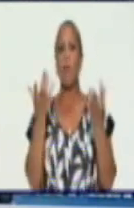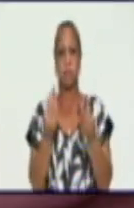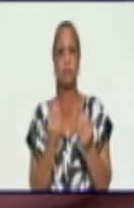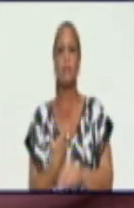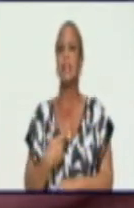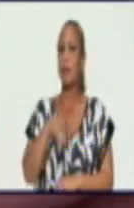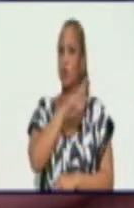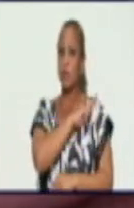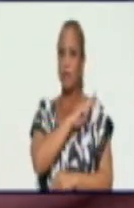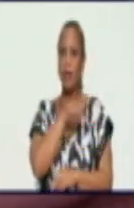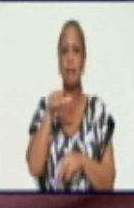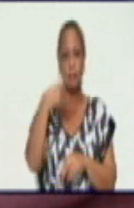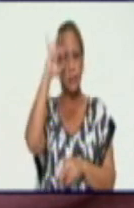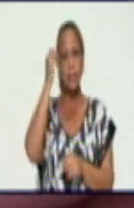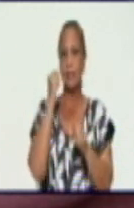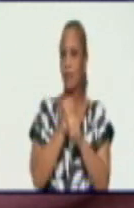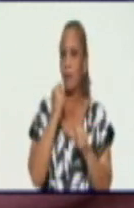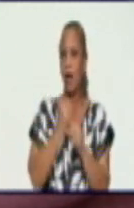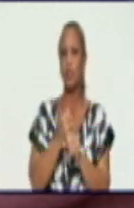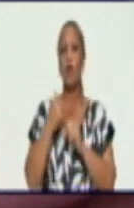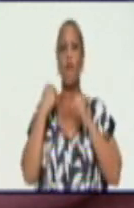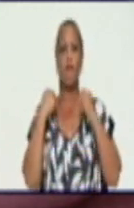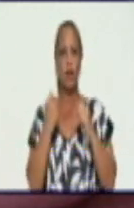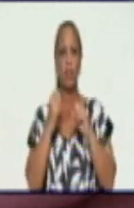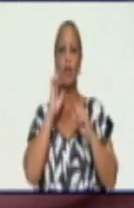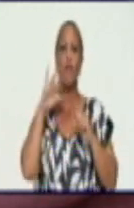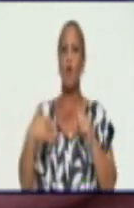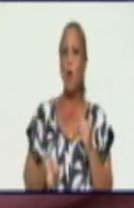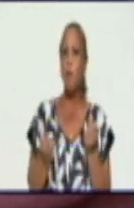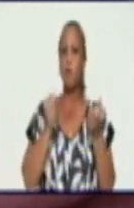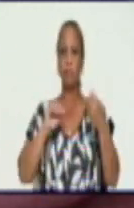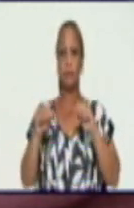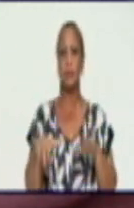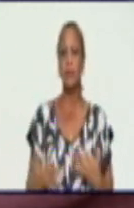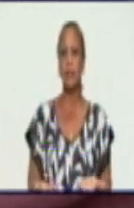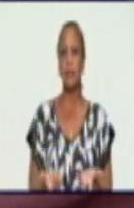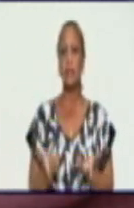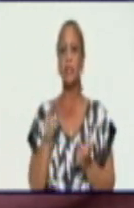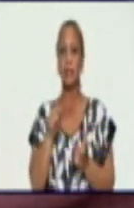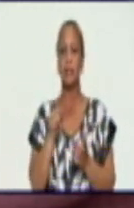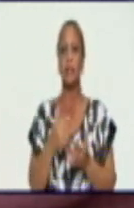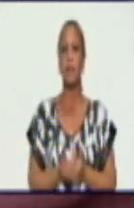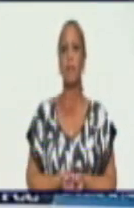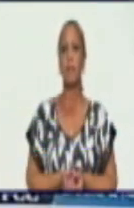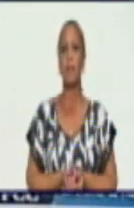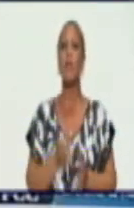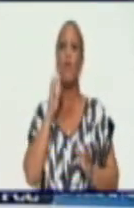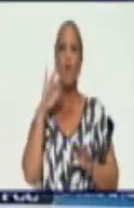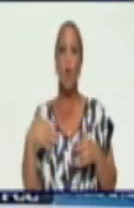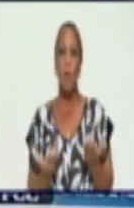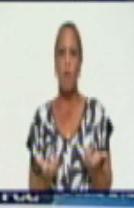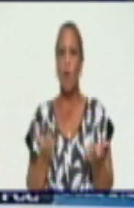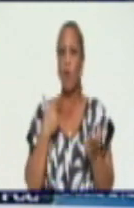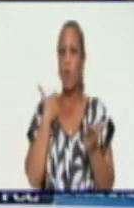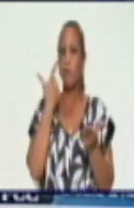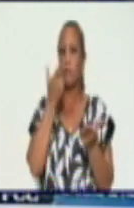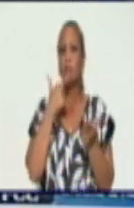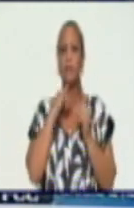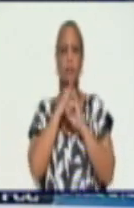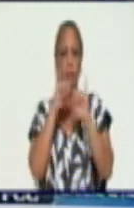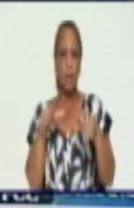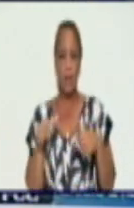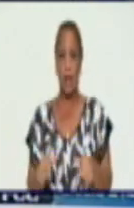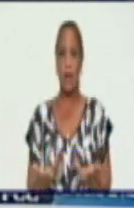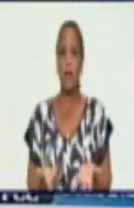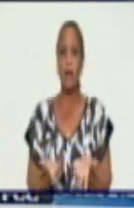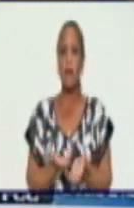trabajando muy fuerte en cómo organizar eso como lo trato ilustrar aquí bueno